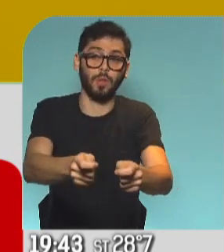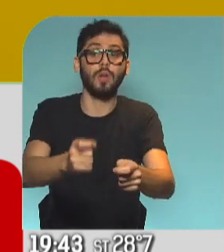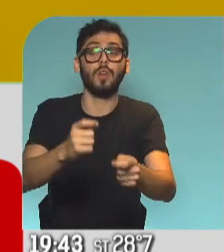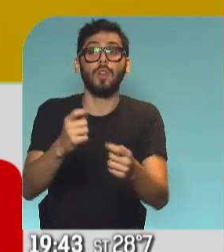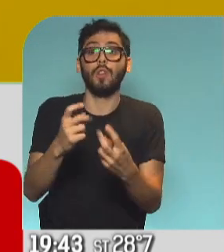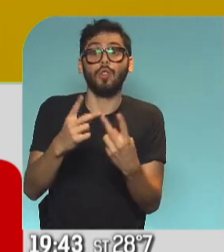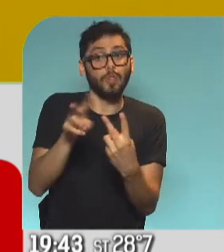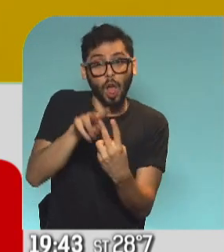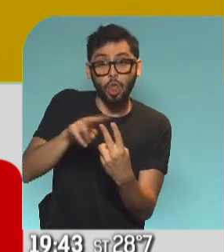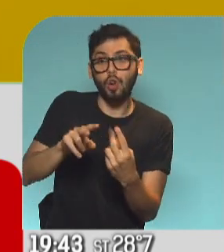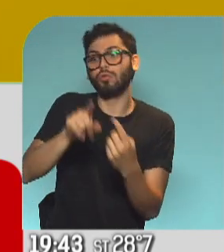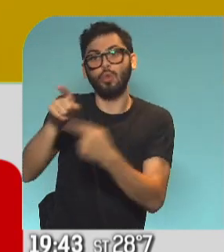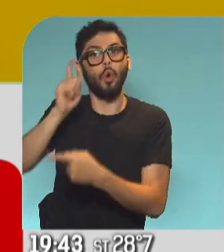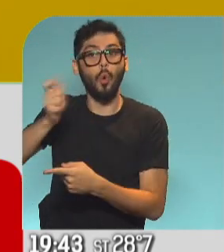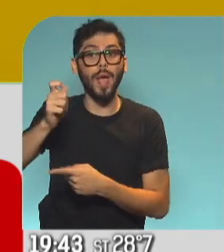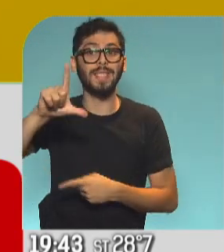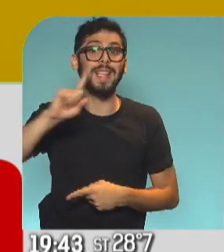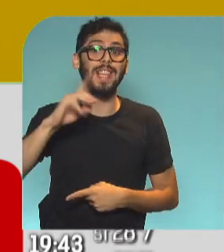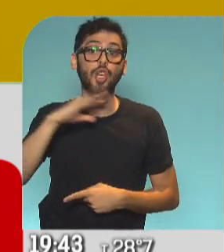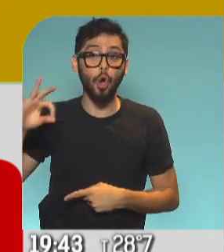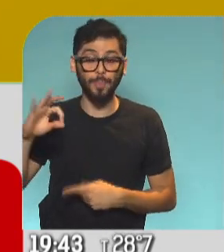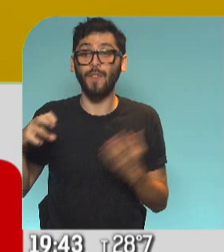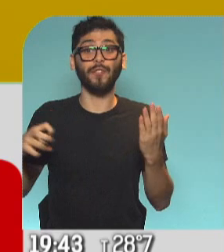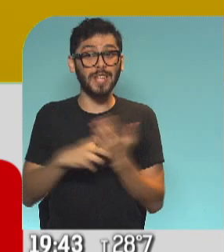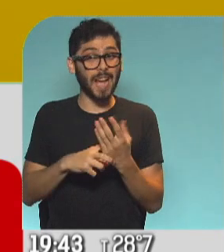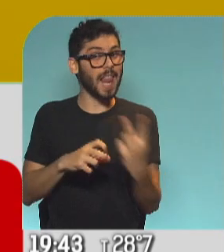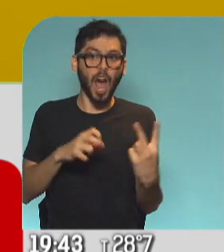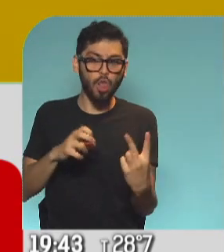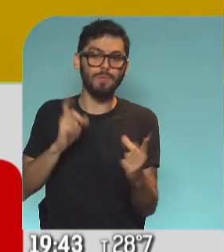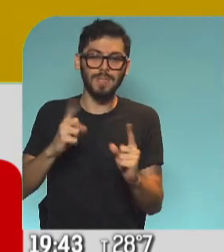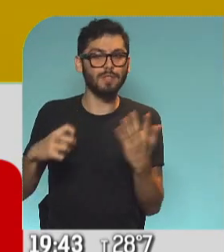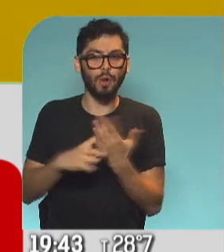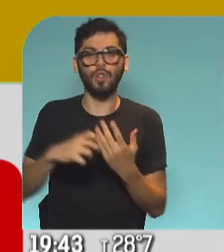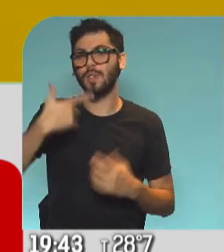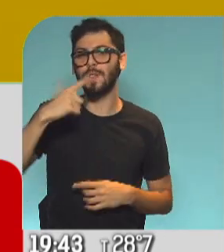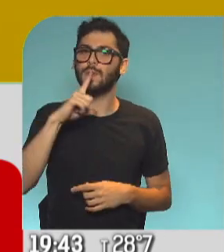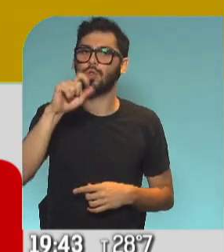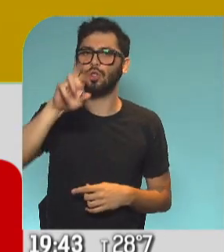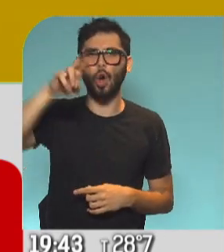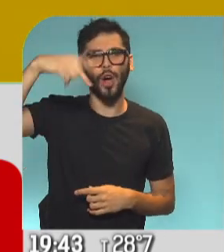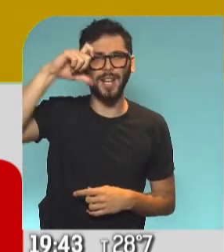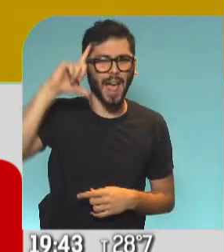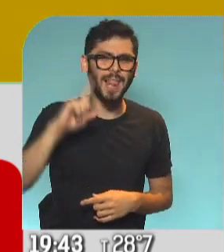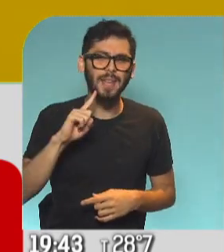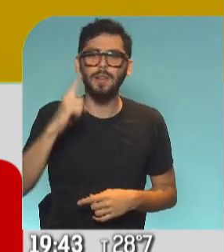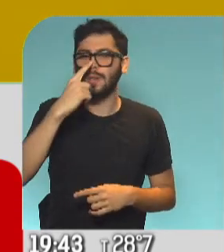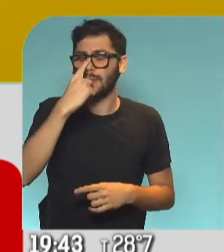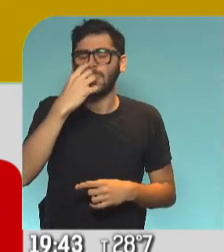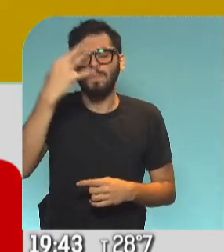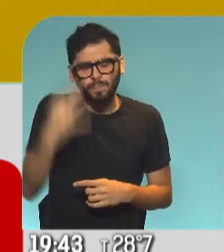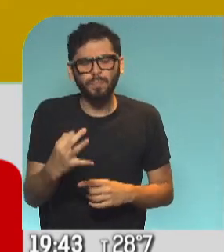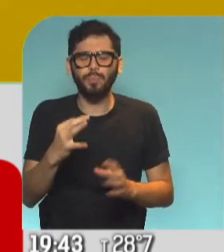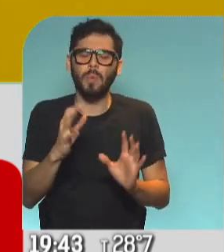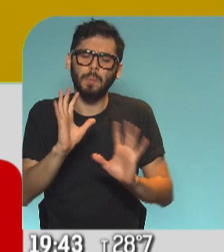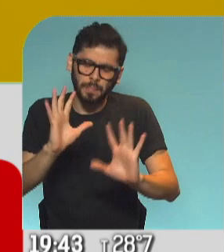fiscal Carlos Stornelli impulsó la investigación. Vamos a ser precisos en esta historia porque se habla de que se imputó. En rigor, lo